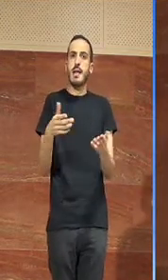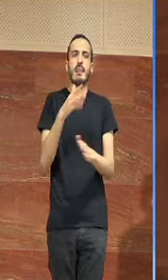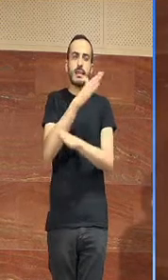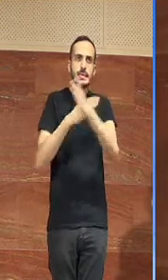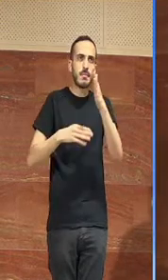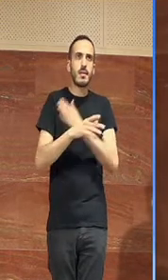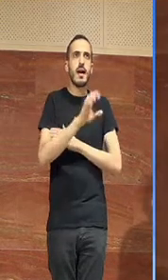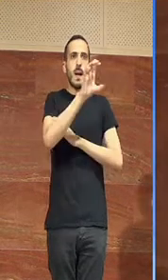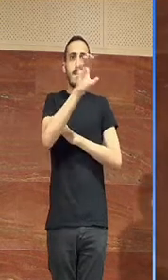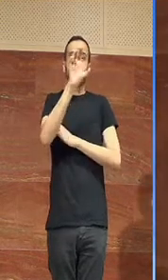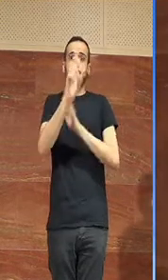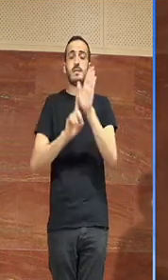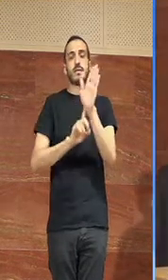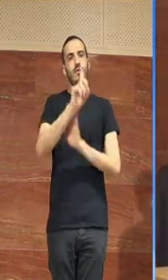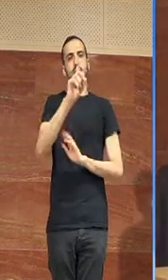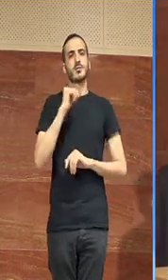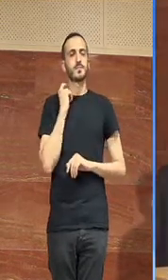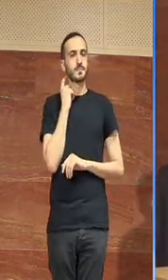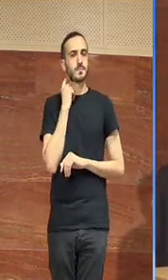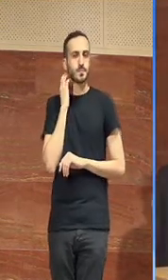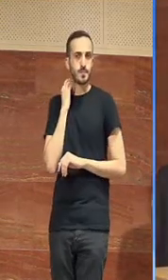en los países en desarrollo.